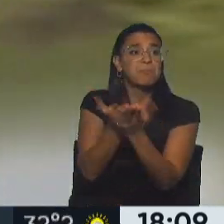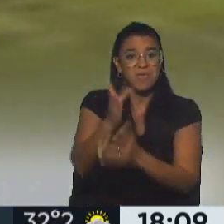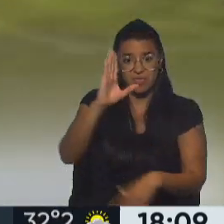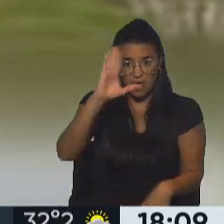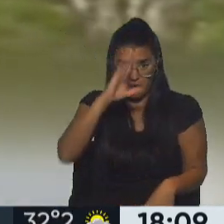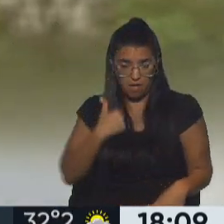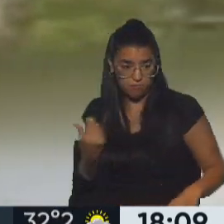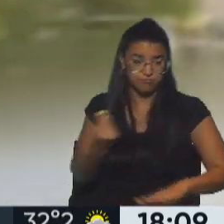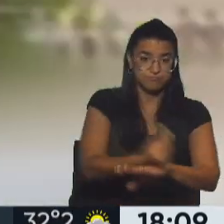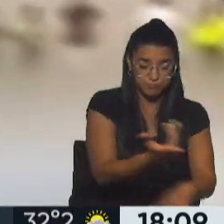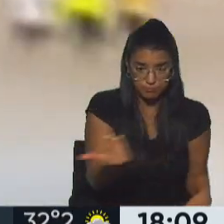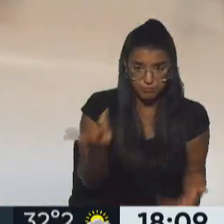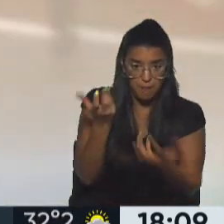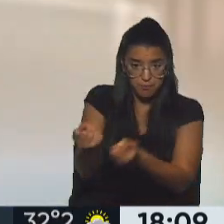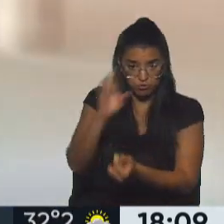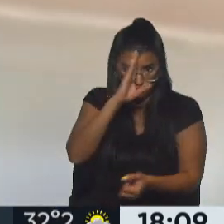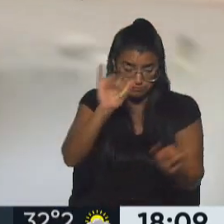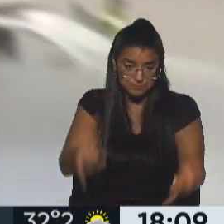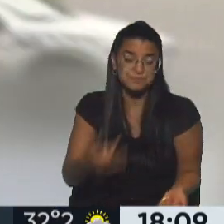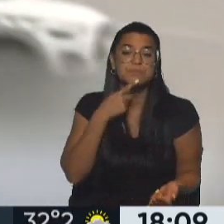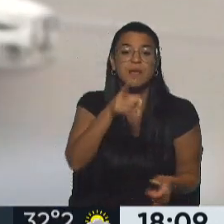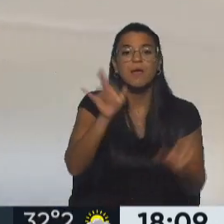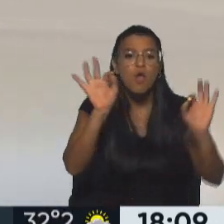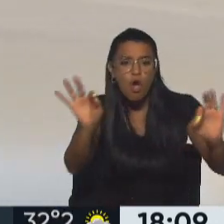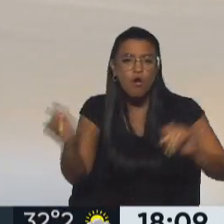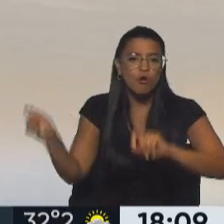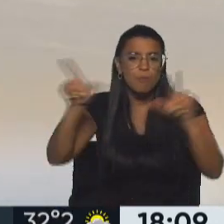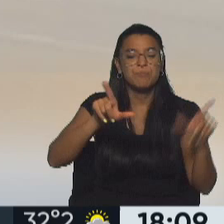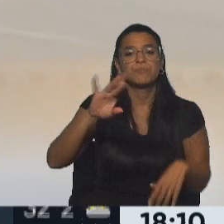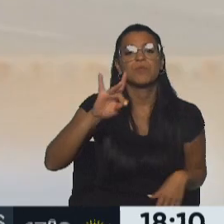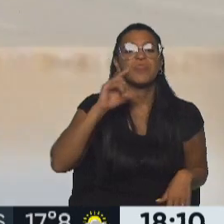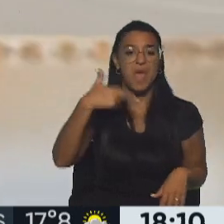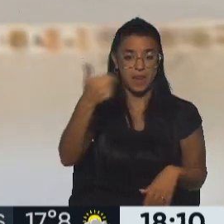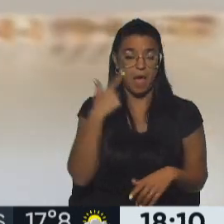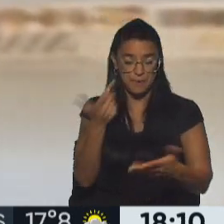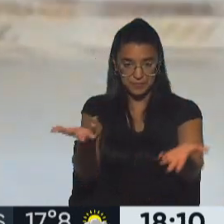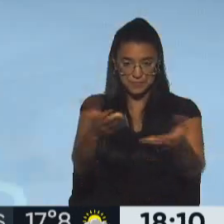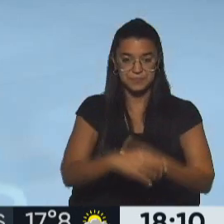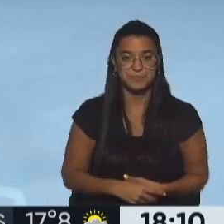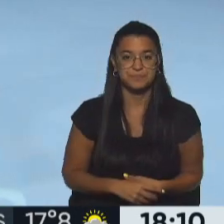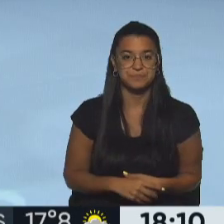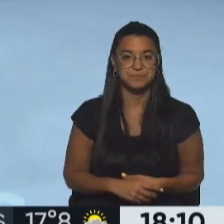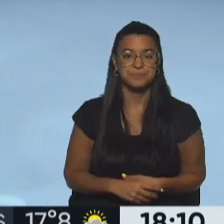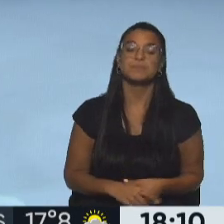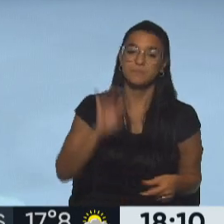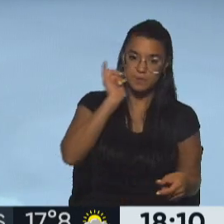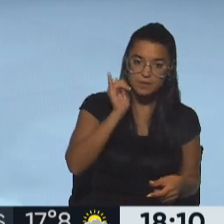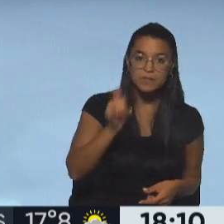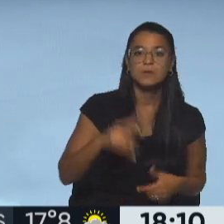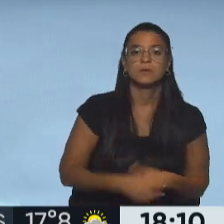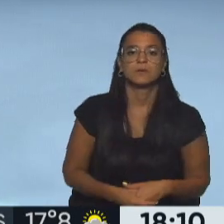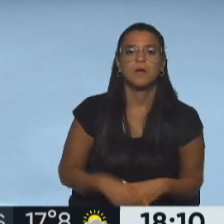vamos a seguir sumando información porque tenemos mucha ahí la completa Diana surco vamos Claro que sí